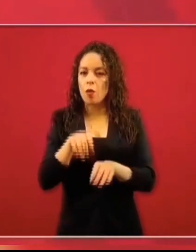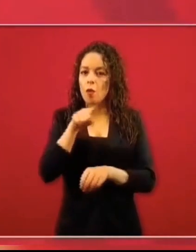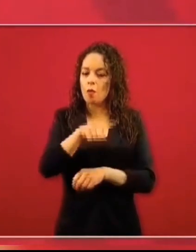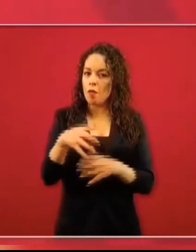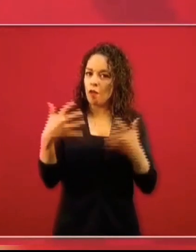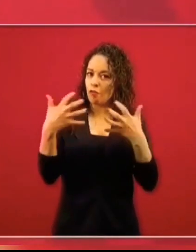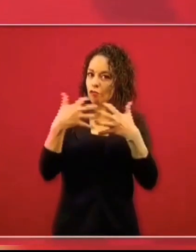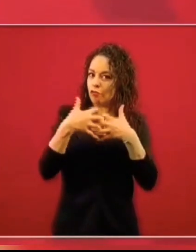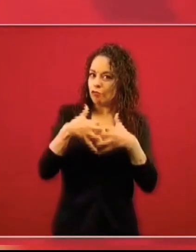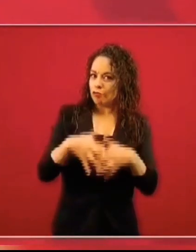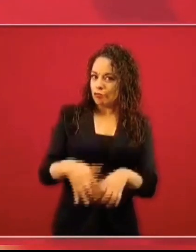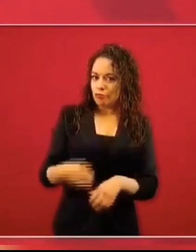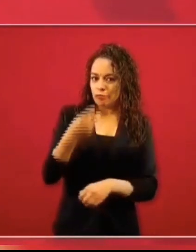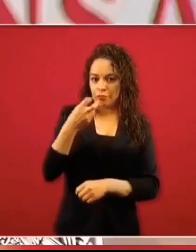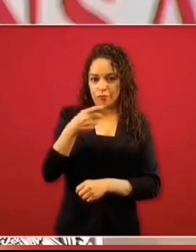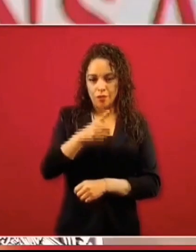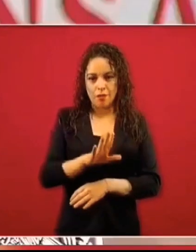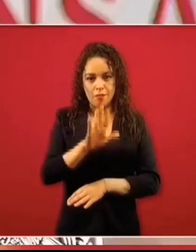esta red